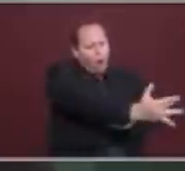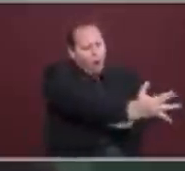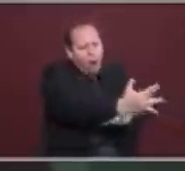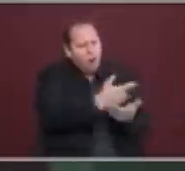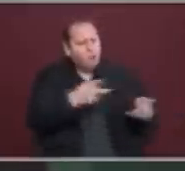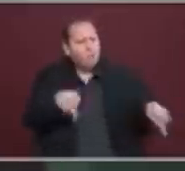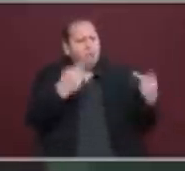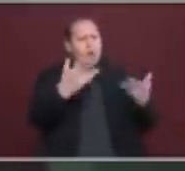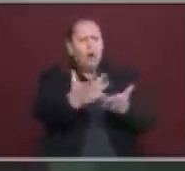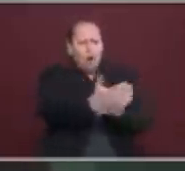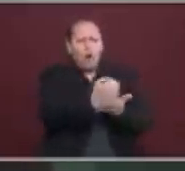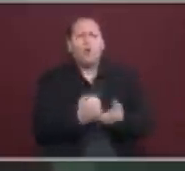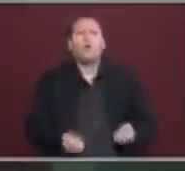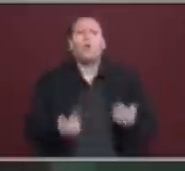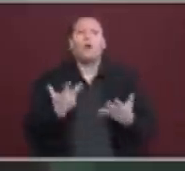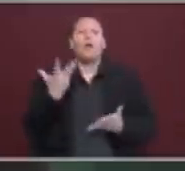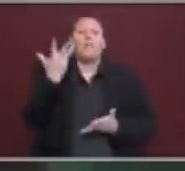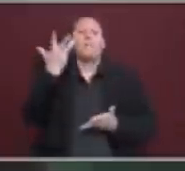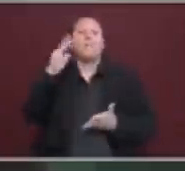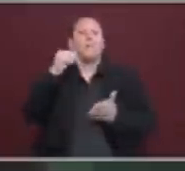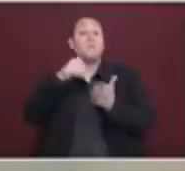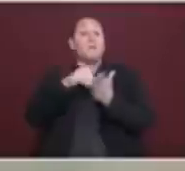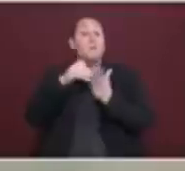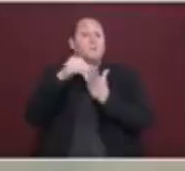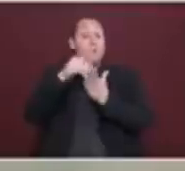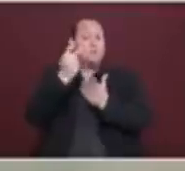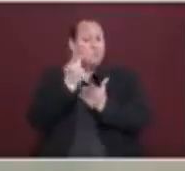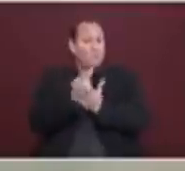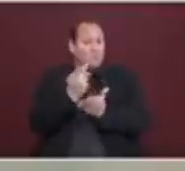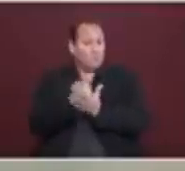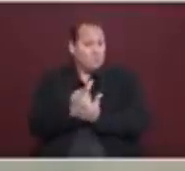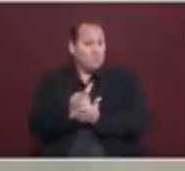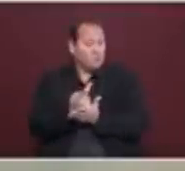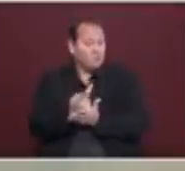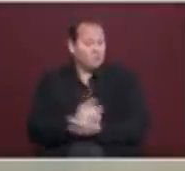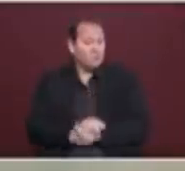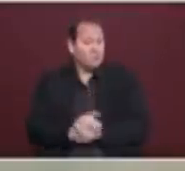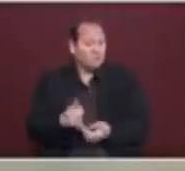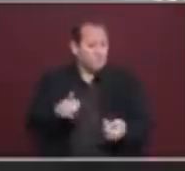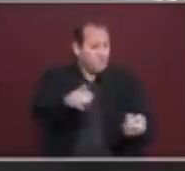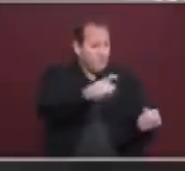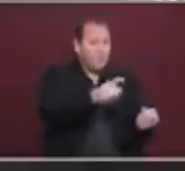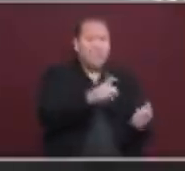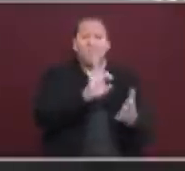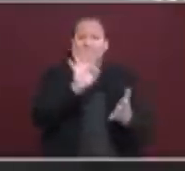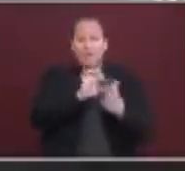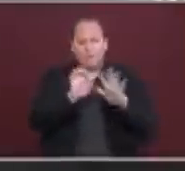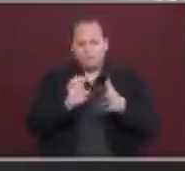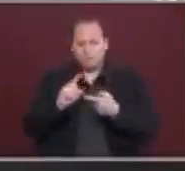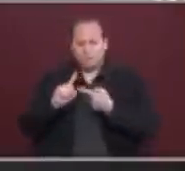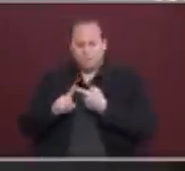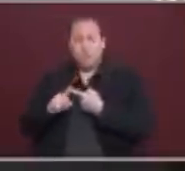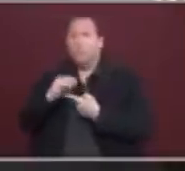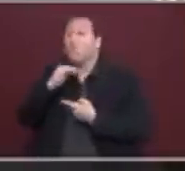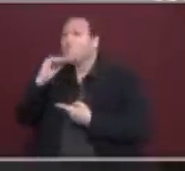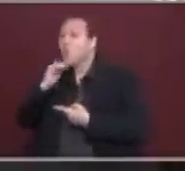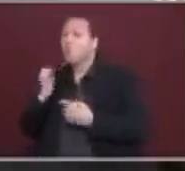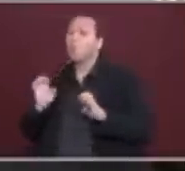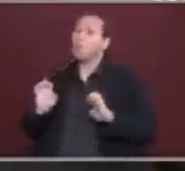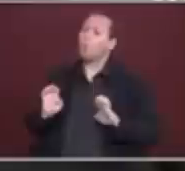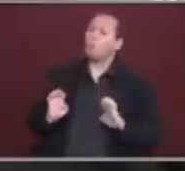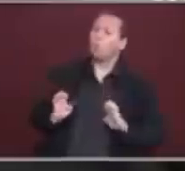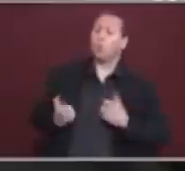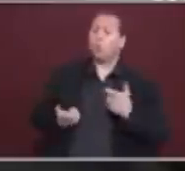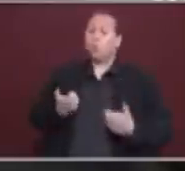alrededor de 10 mil millones de pesos entonces si no hay corrupción y no hay lujos en el